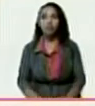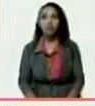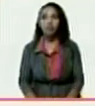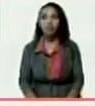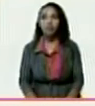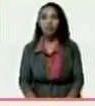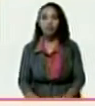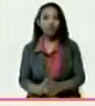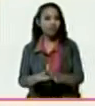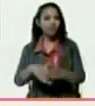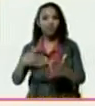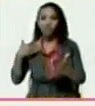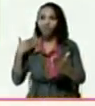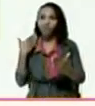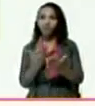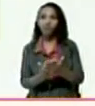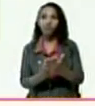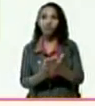Hasta